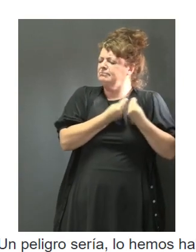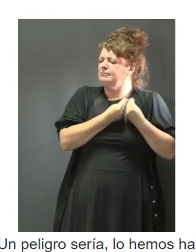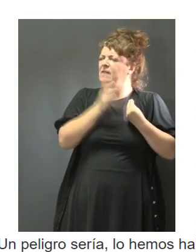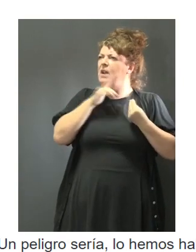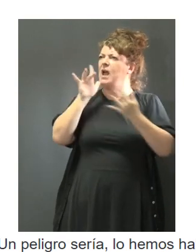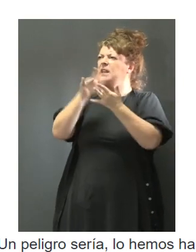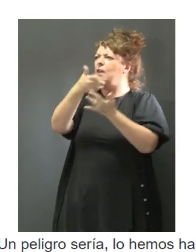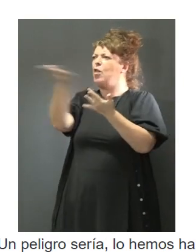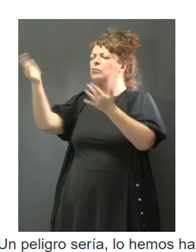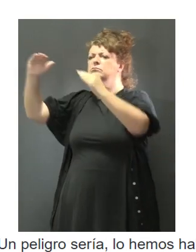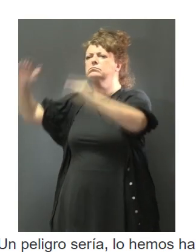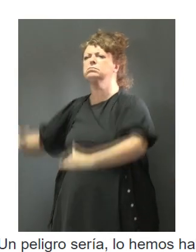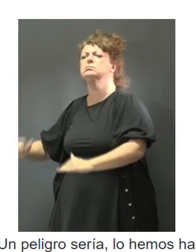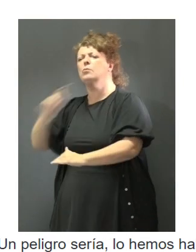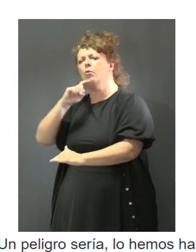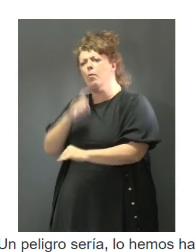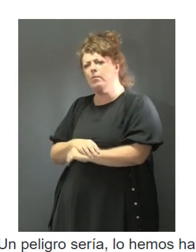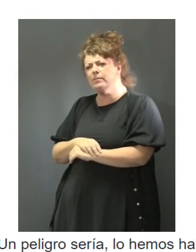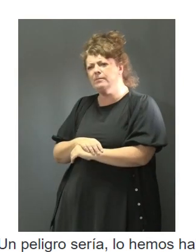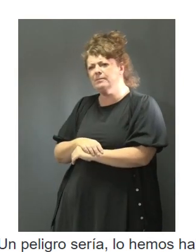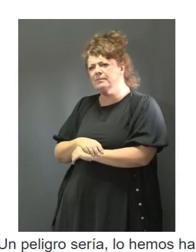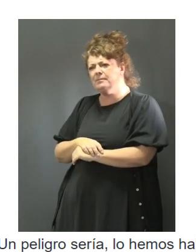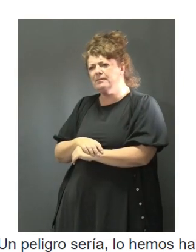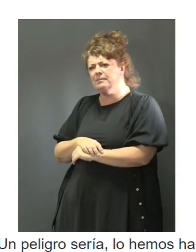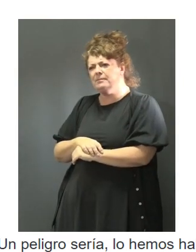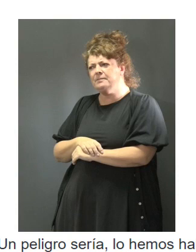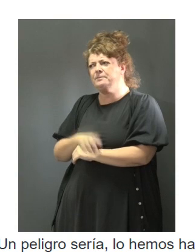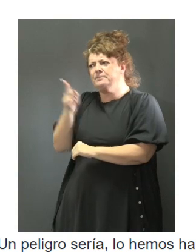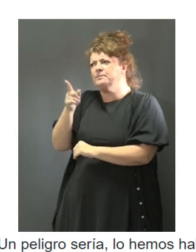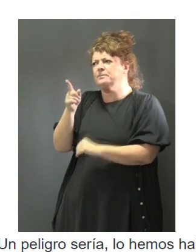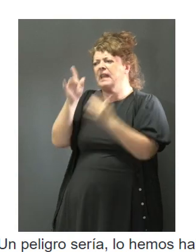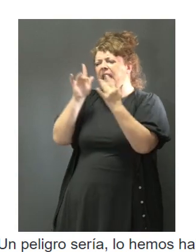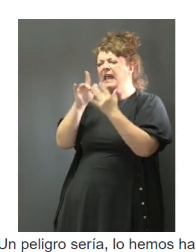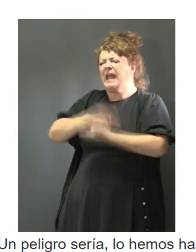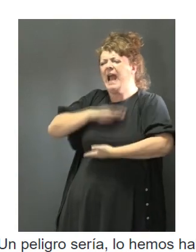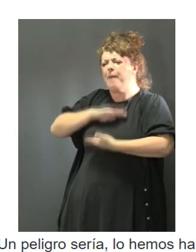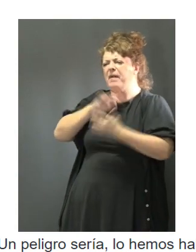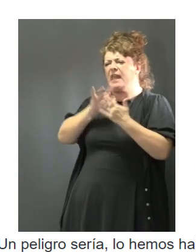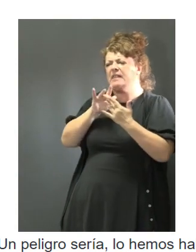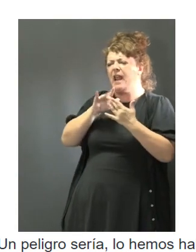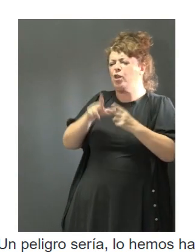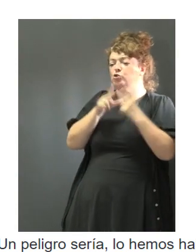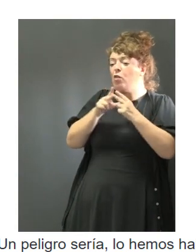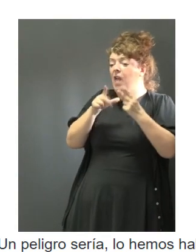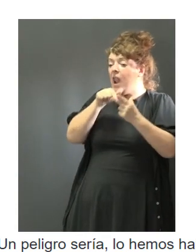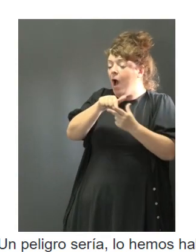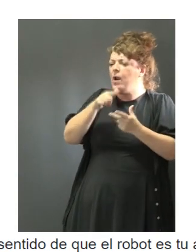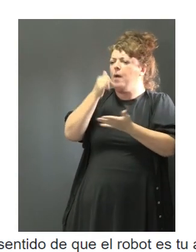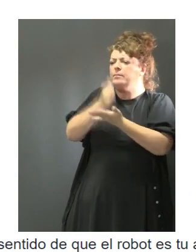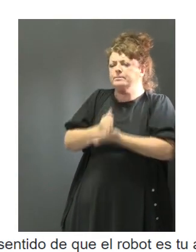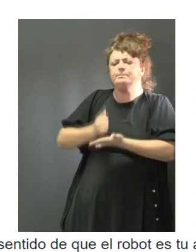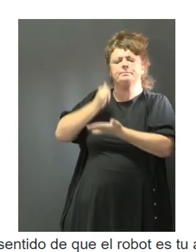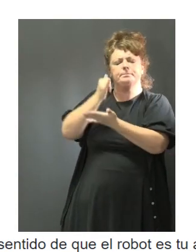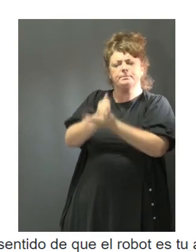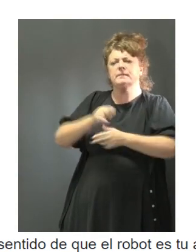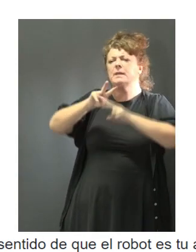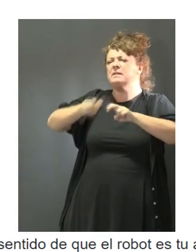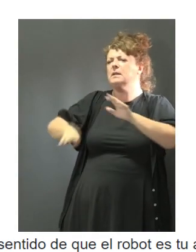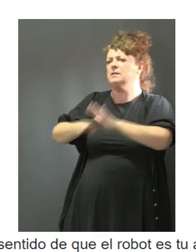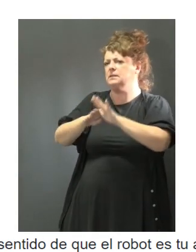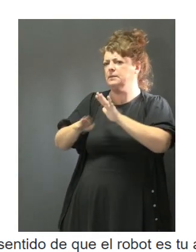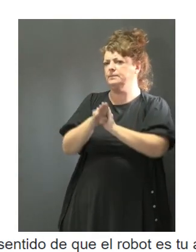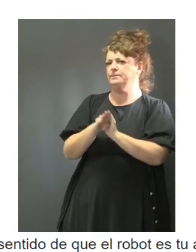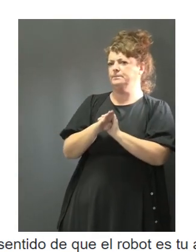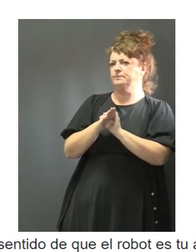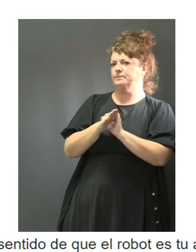Pero esa capacidad de interacción social, pues algo en lo que se está investigando, se llevan haciendo pruebas desde hace bastante tiempo y se está